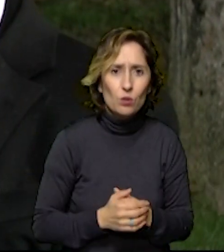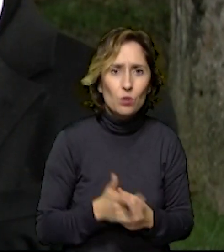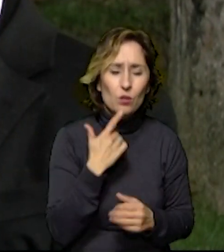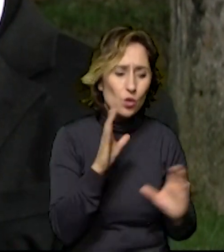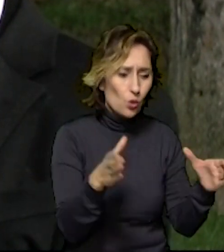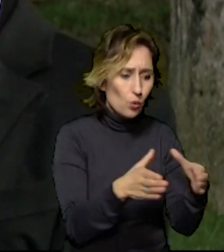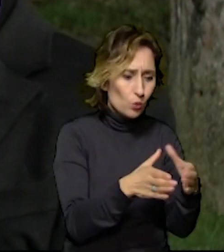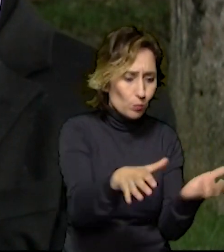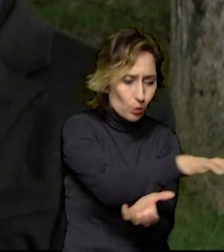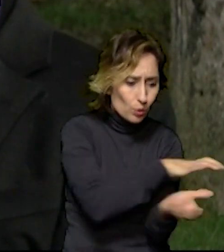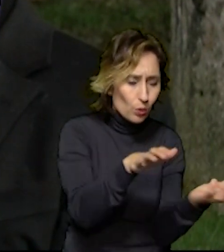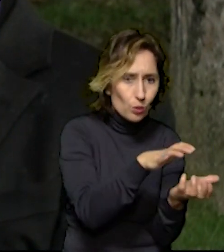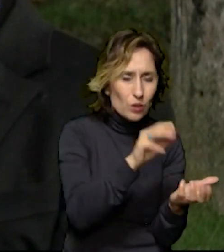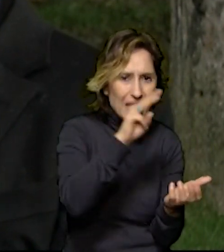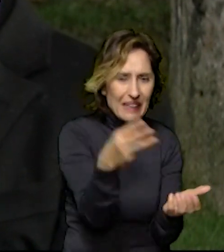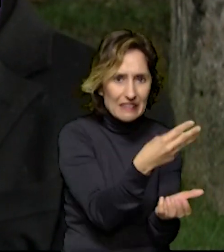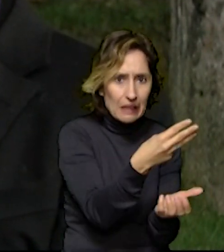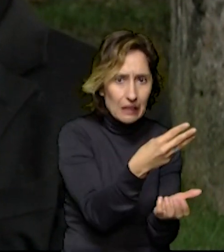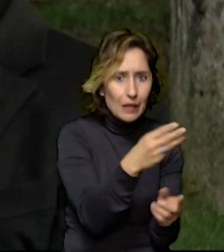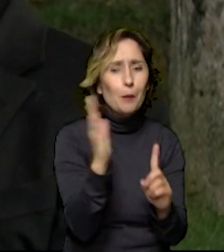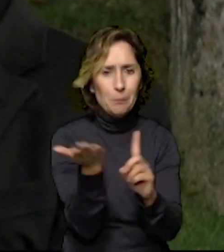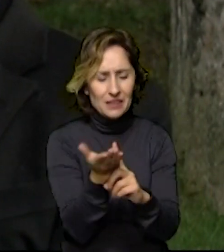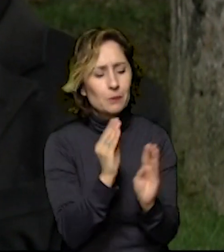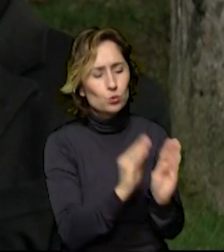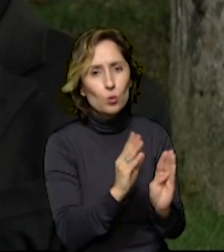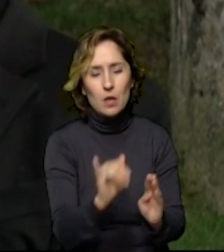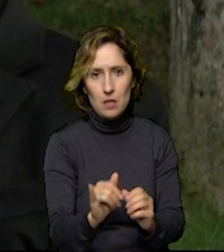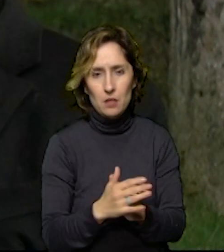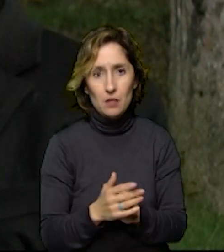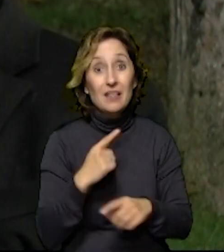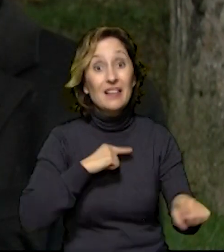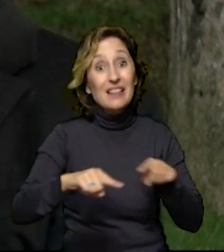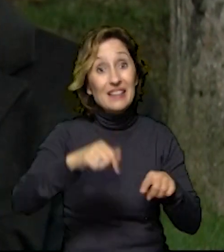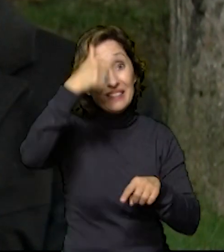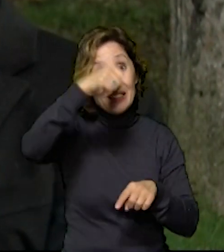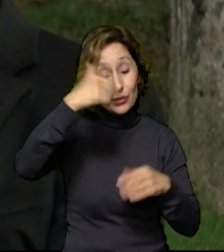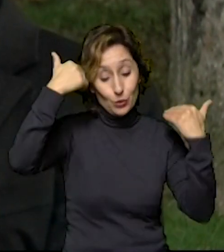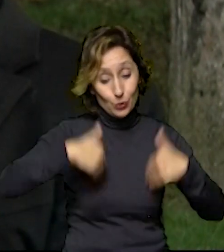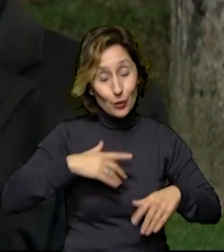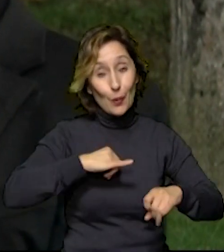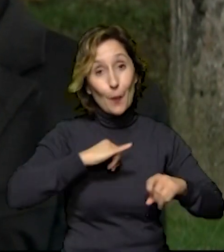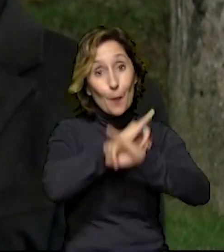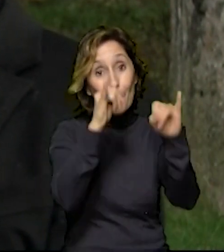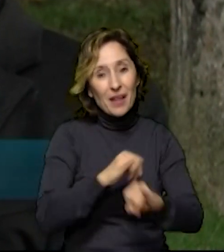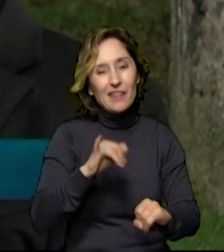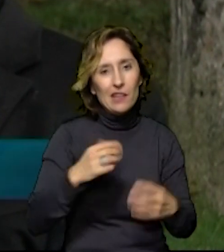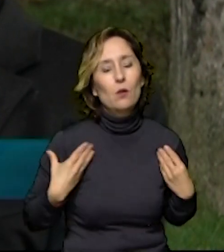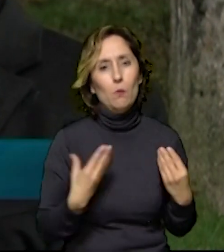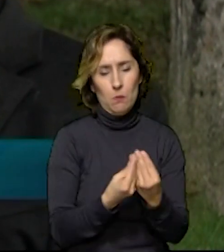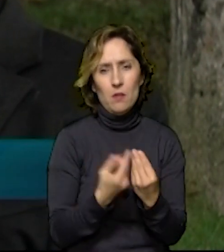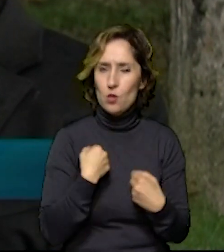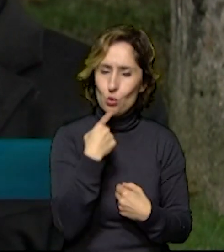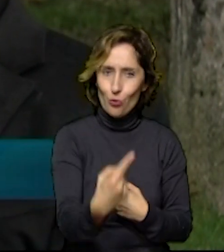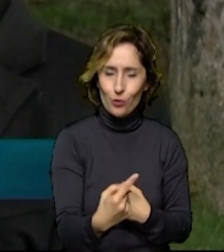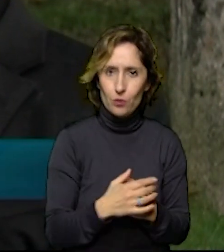banda terrorista, ETA, y hay que decirlo así de claro. Y lo dice el director de Paz y Convivencia. Pero claro que sí, claro que